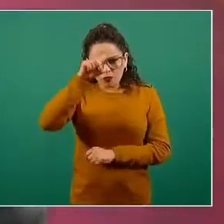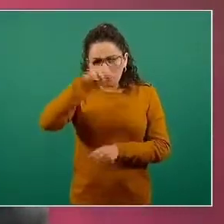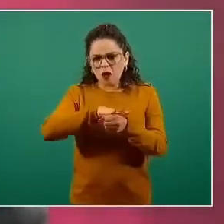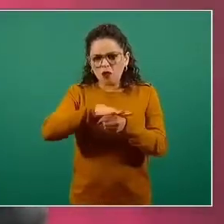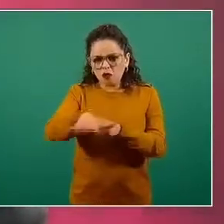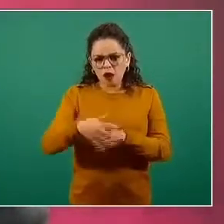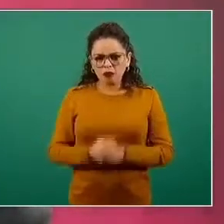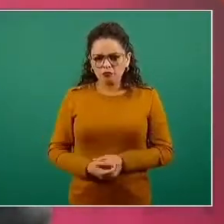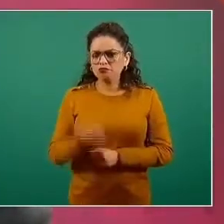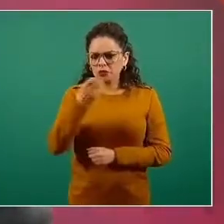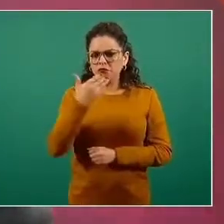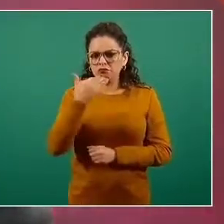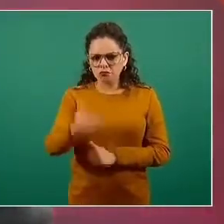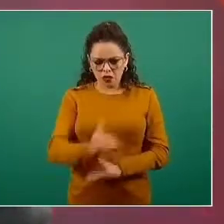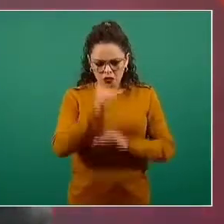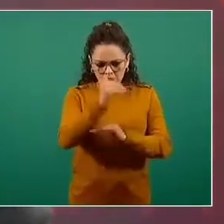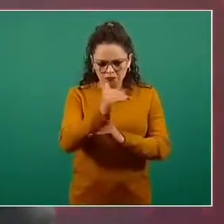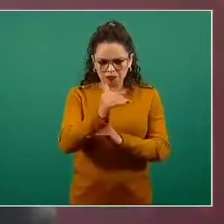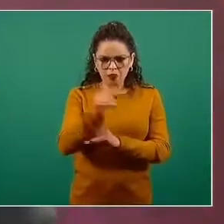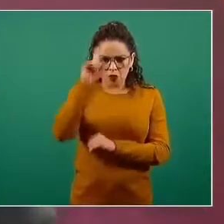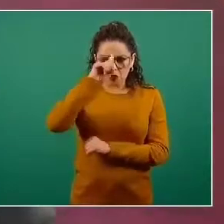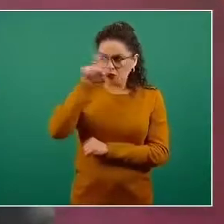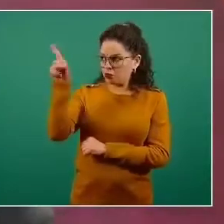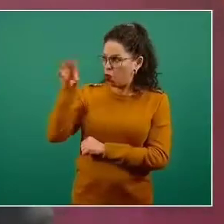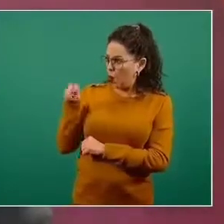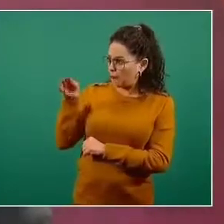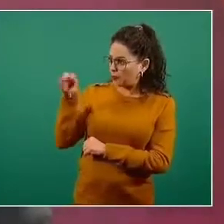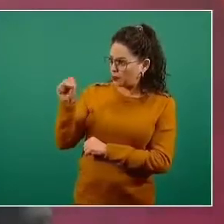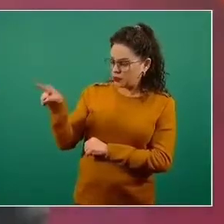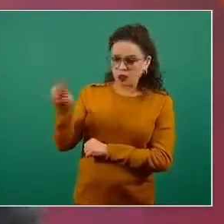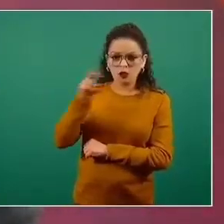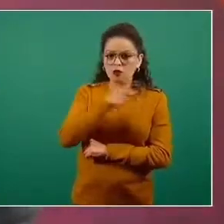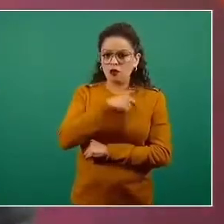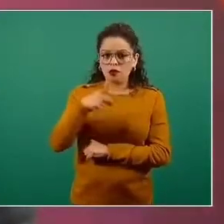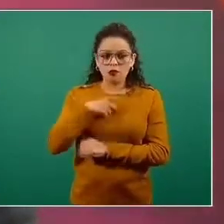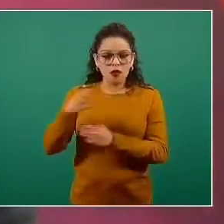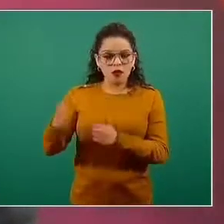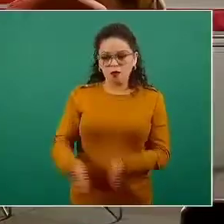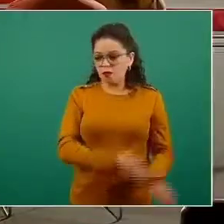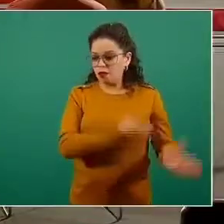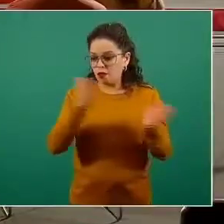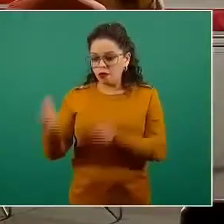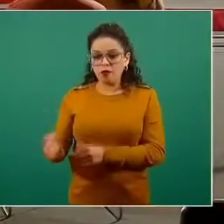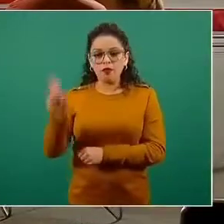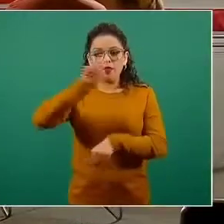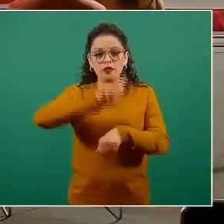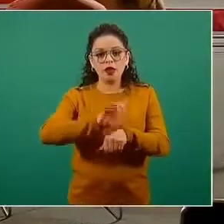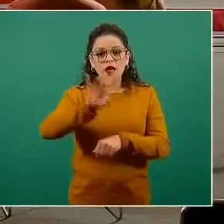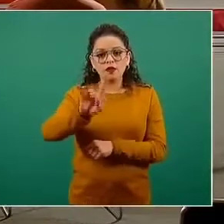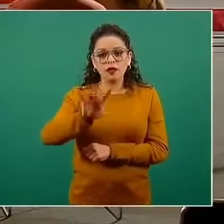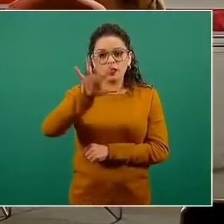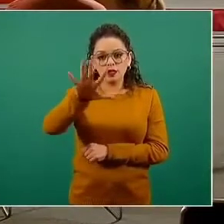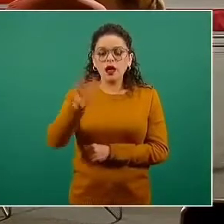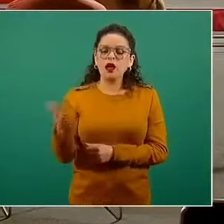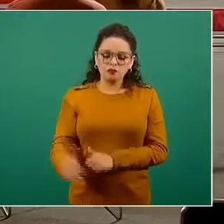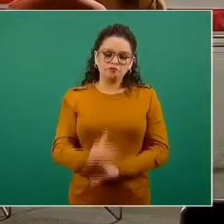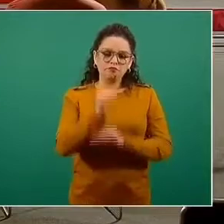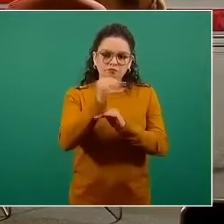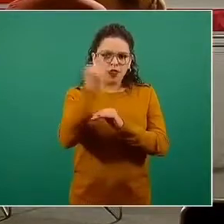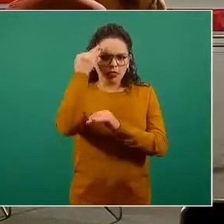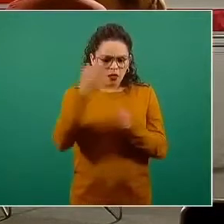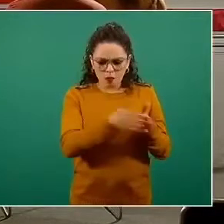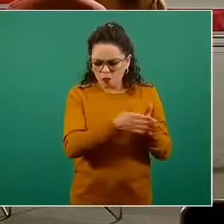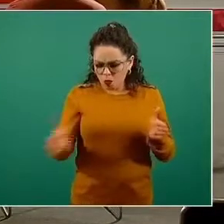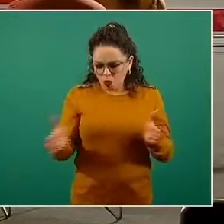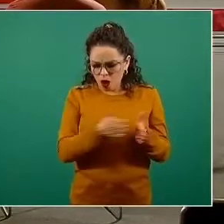es el intervalo que sugiere la OMS, traten de no pasar del día 35, entonces tenemos un margen importante. De todos